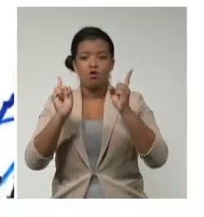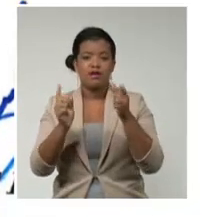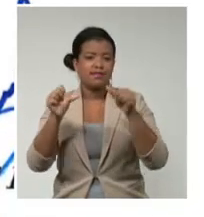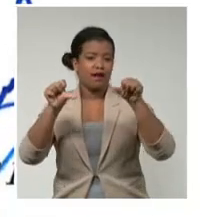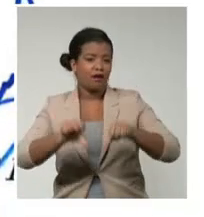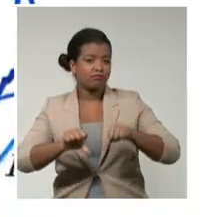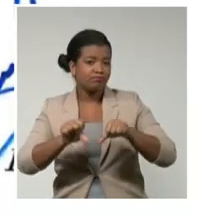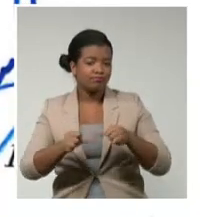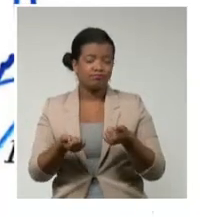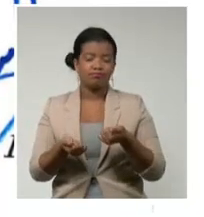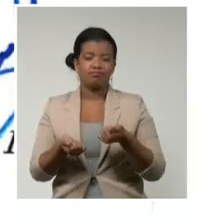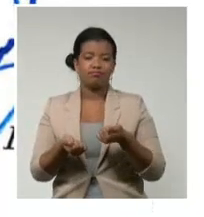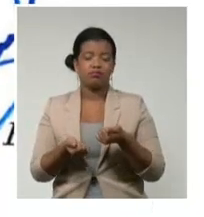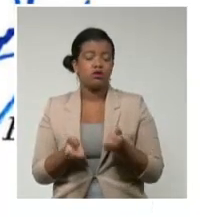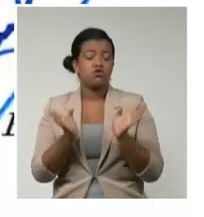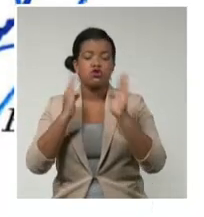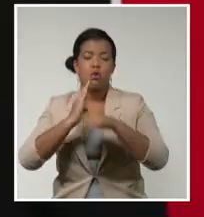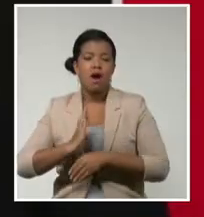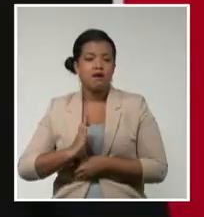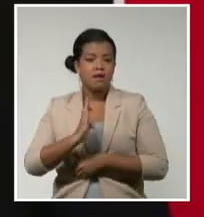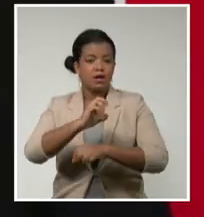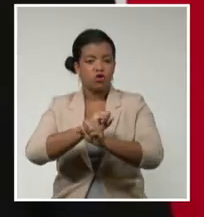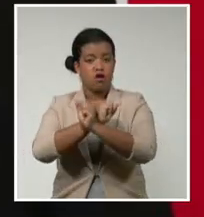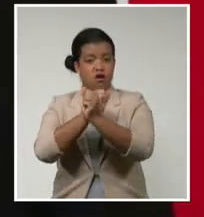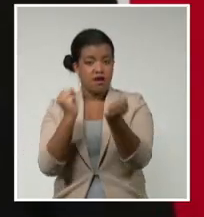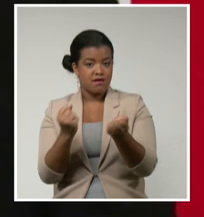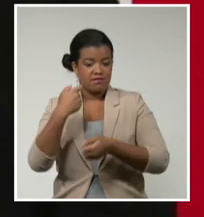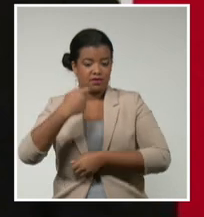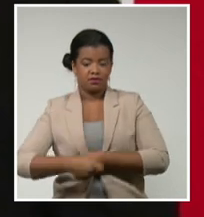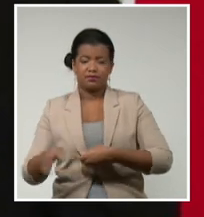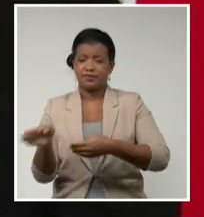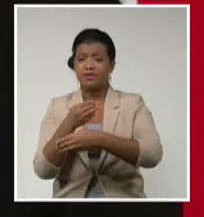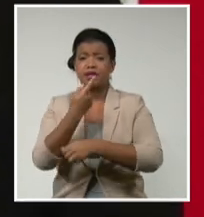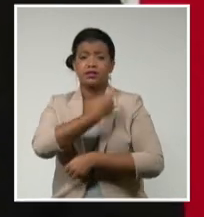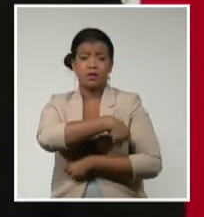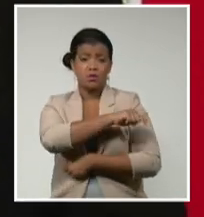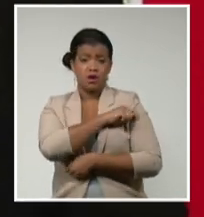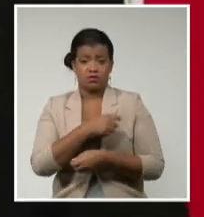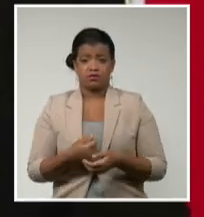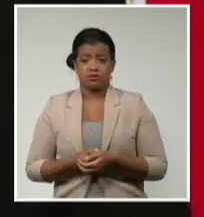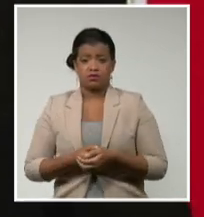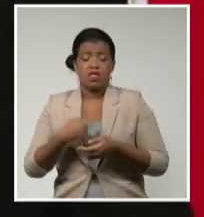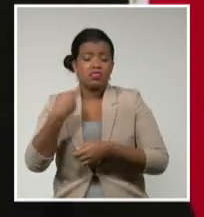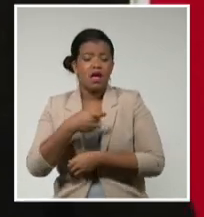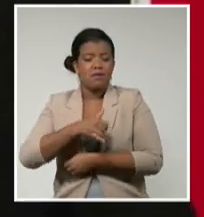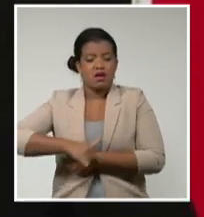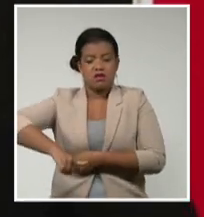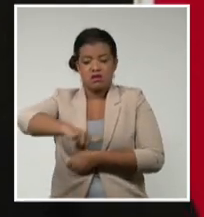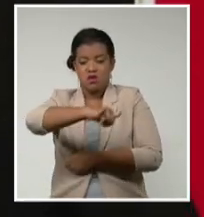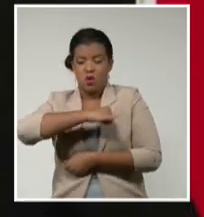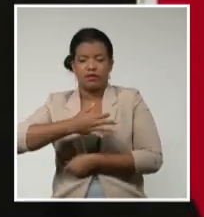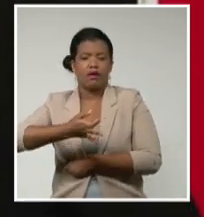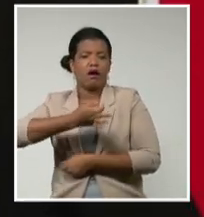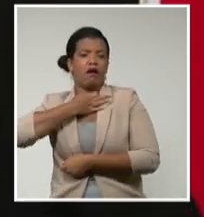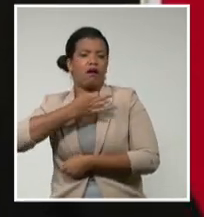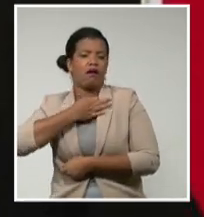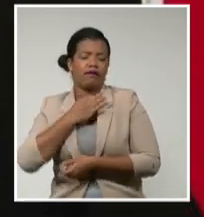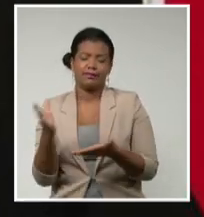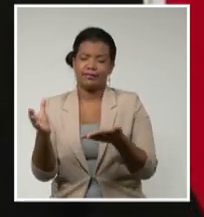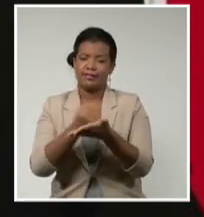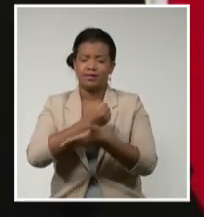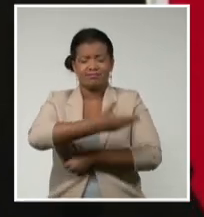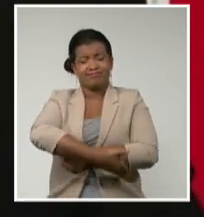humanos y el respeto a la libre determinación de los pueblos la desigualdad y el subdesarrollo la pobreza el hambre